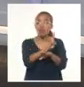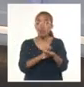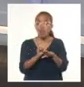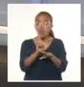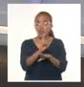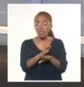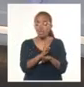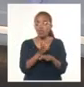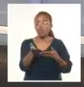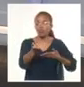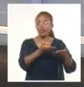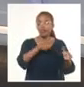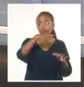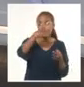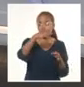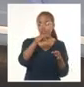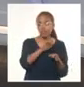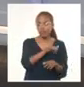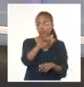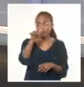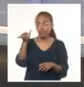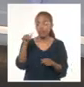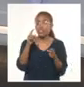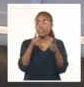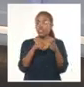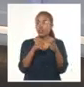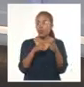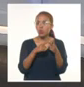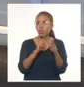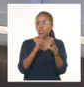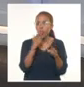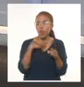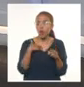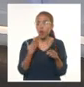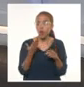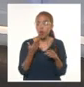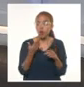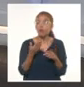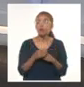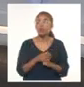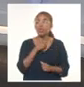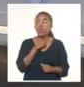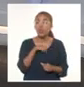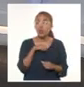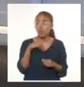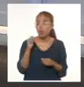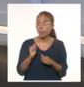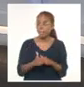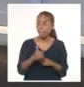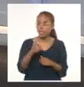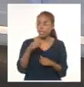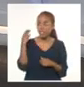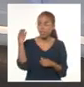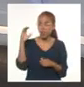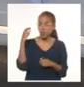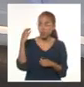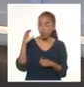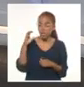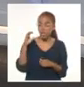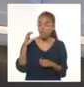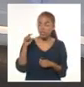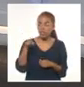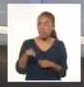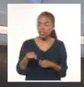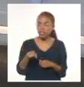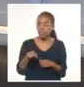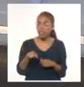migratorios. La segunda mentira fue construida con la complicidad del presidente colombiano de entonces, Iván Duque, quien secundó